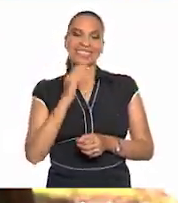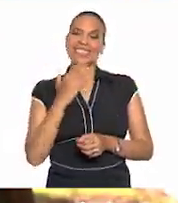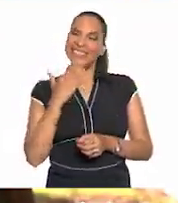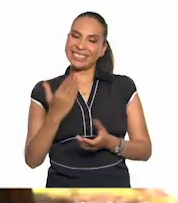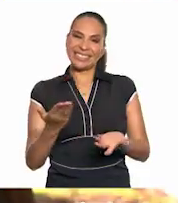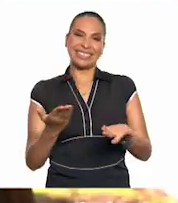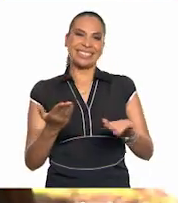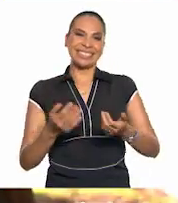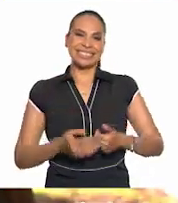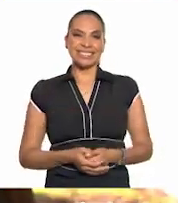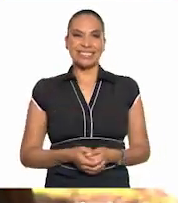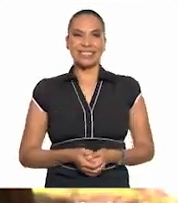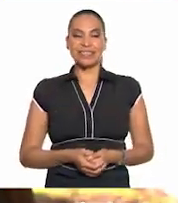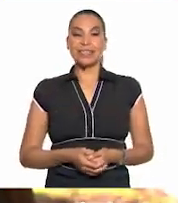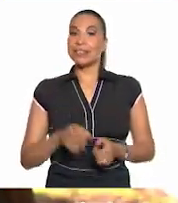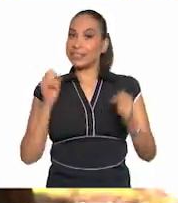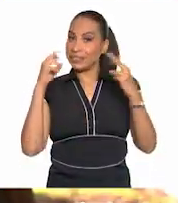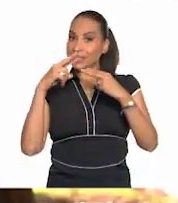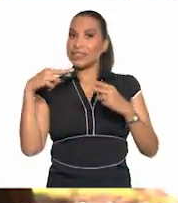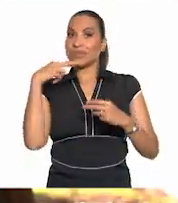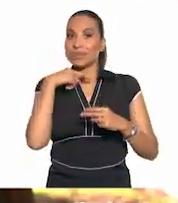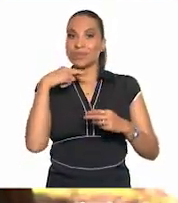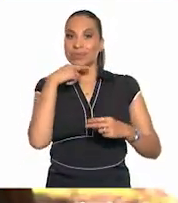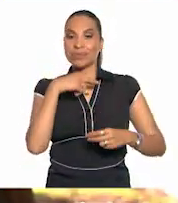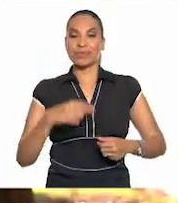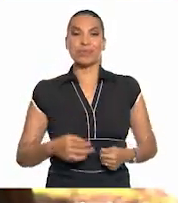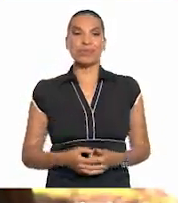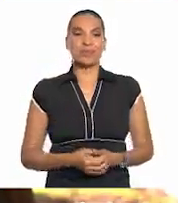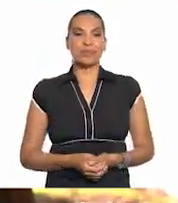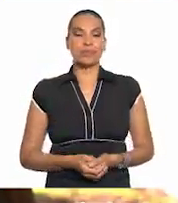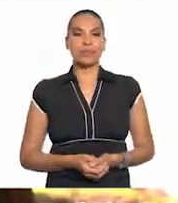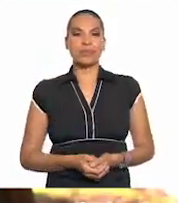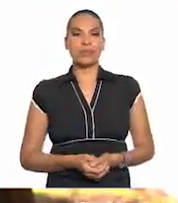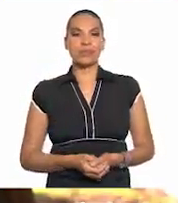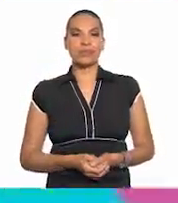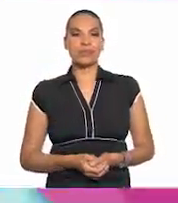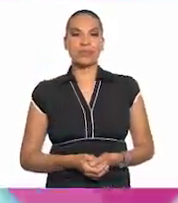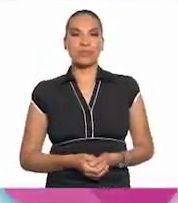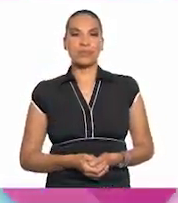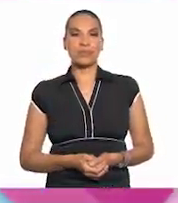¡Muy bien! ¡Nos vemos pronto!